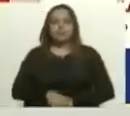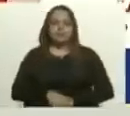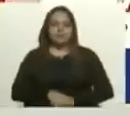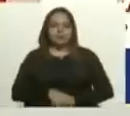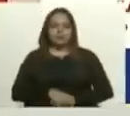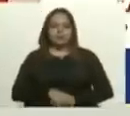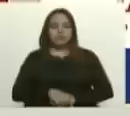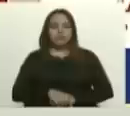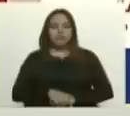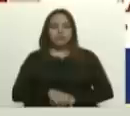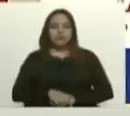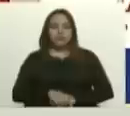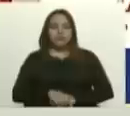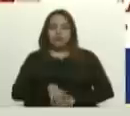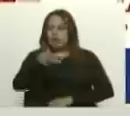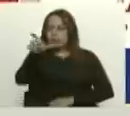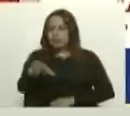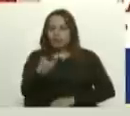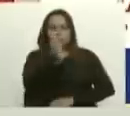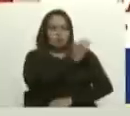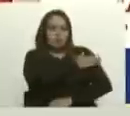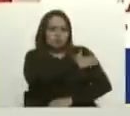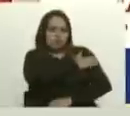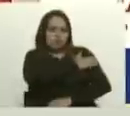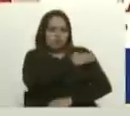va uno de estos vendepatrias a una comunidad.